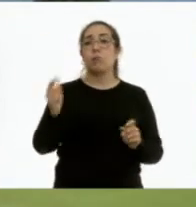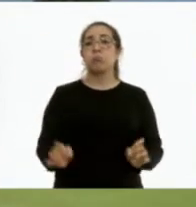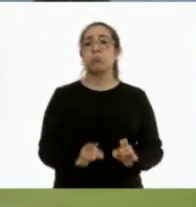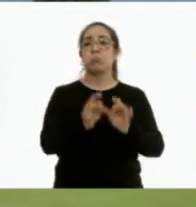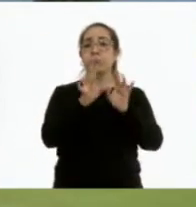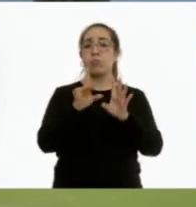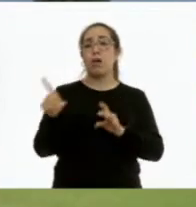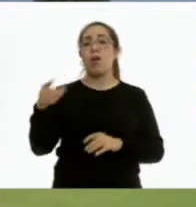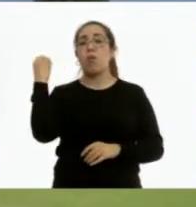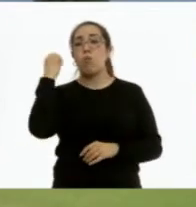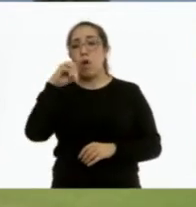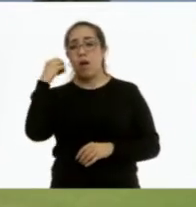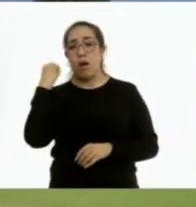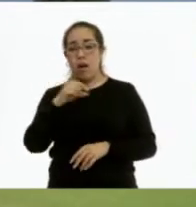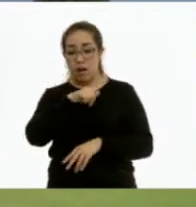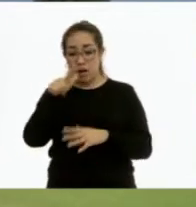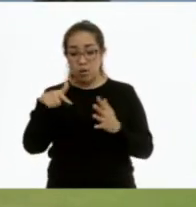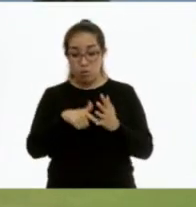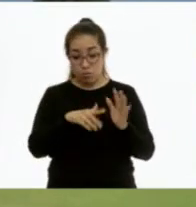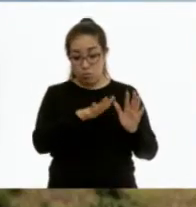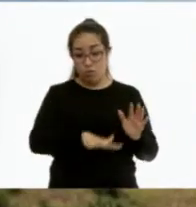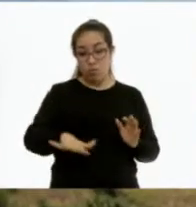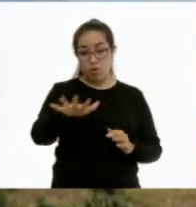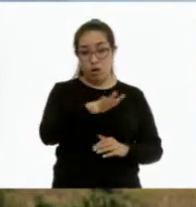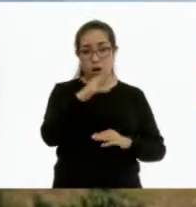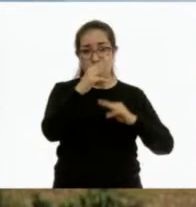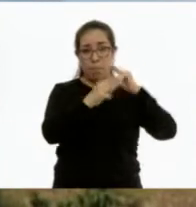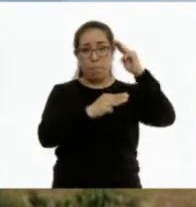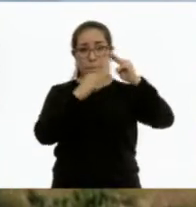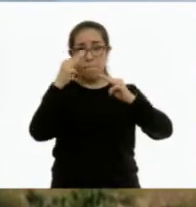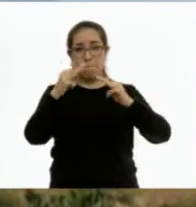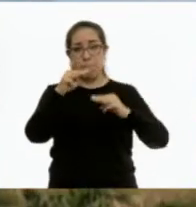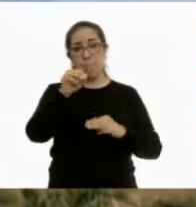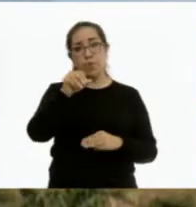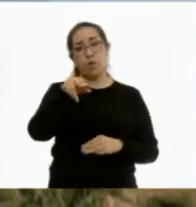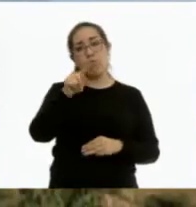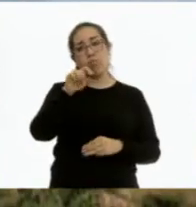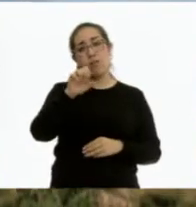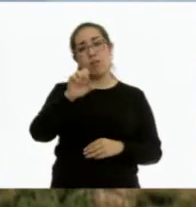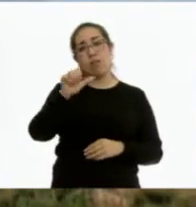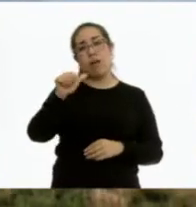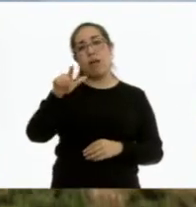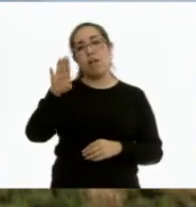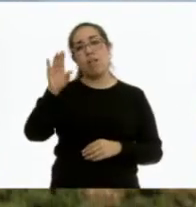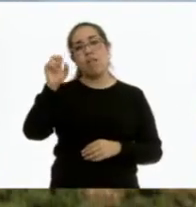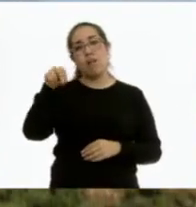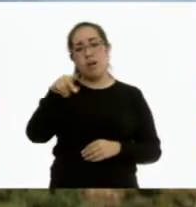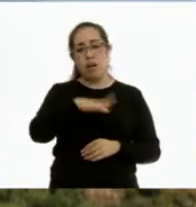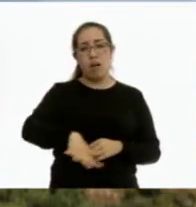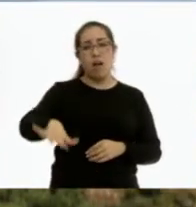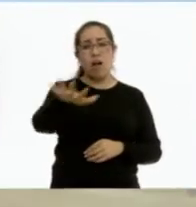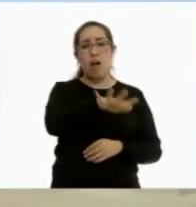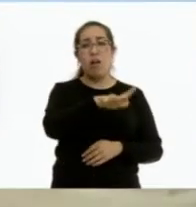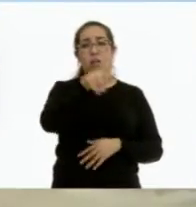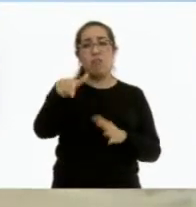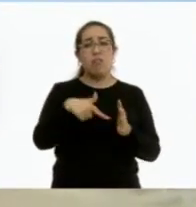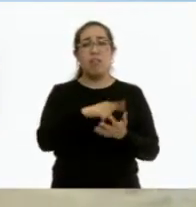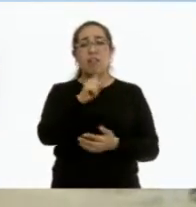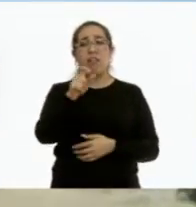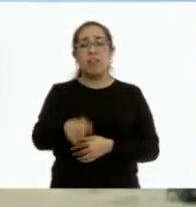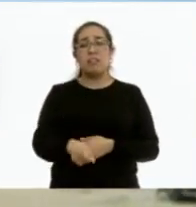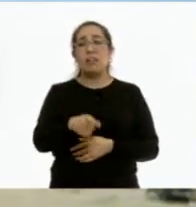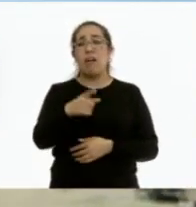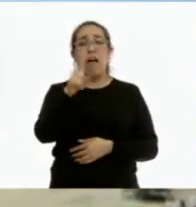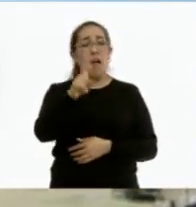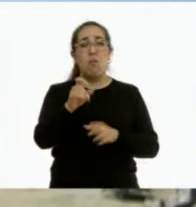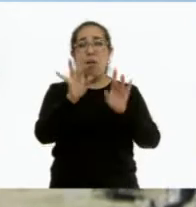Albán. Monte Albán era una montaña pedregosa, sin agua y deshabitada, pero su posición estratégica en el centro